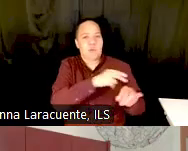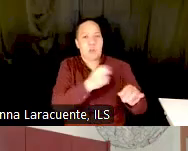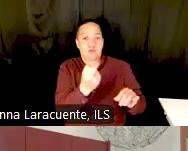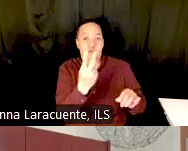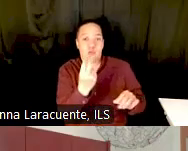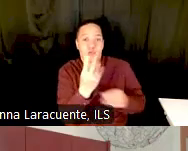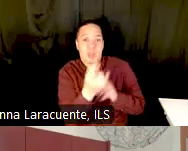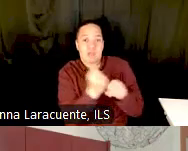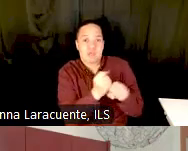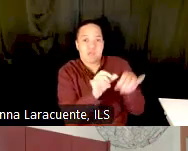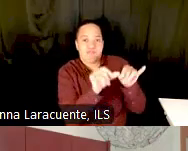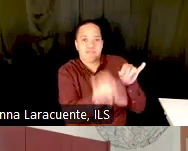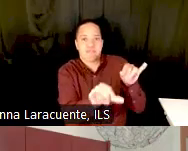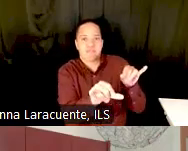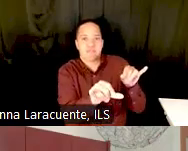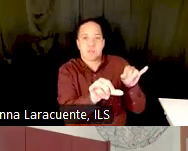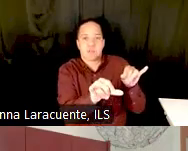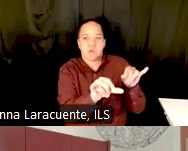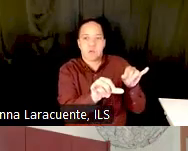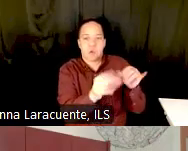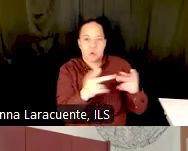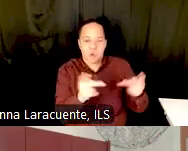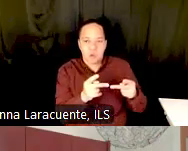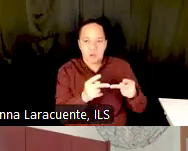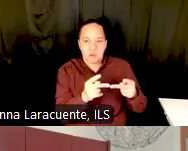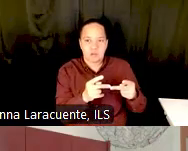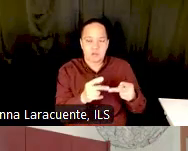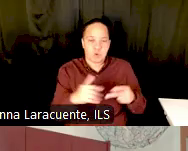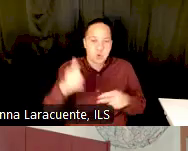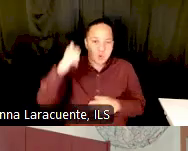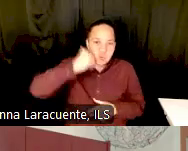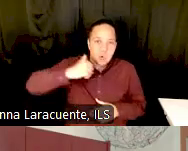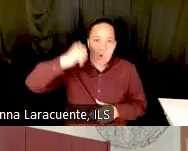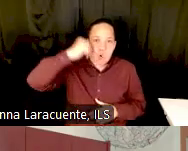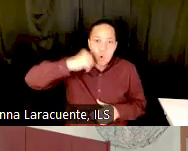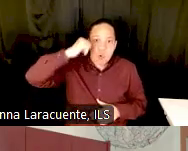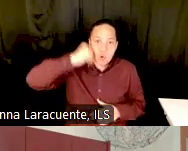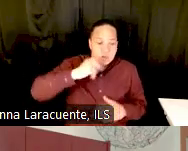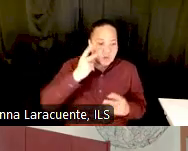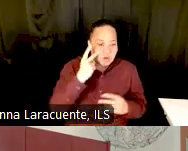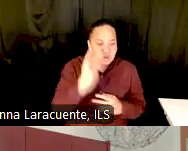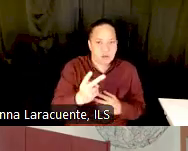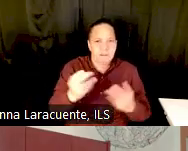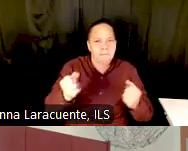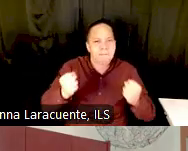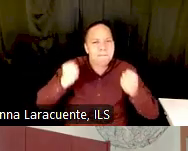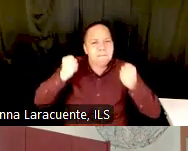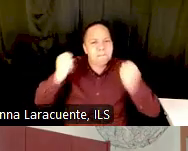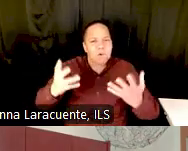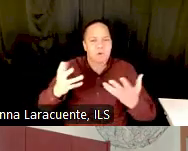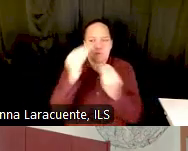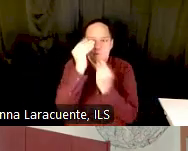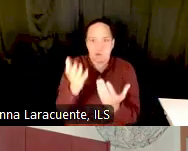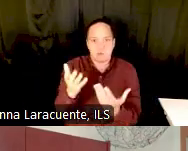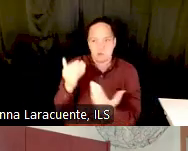años, en una escuela, en un lugar donde lo veo todos los días, imagínense la cantidad de información que yo voy a ganar sobre